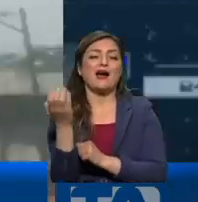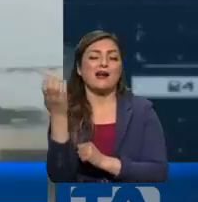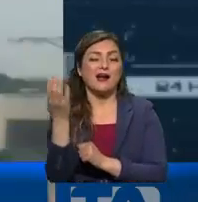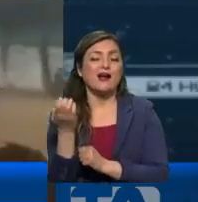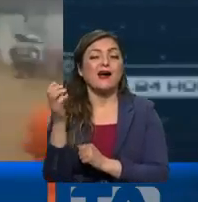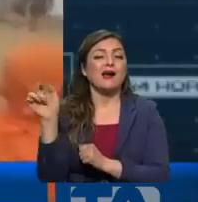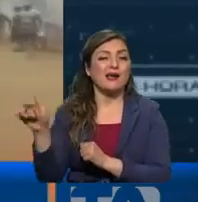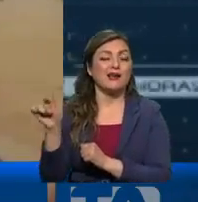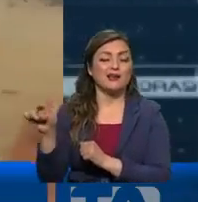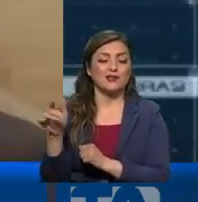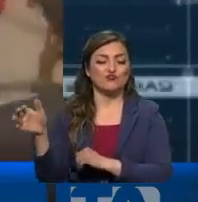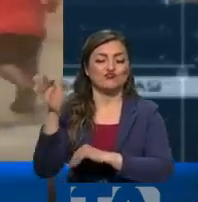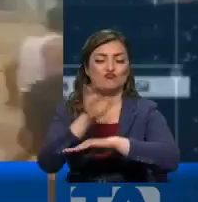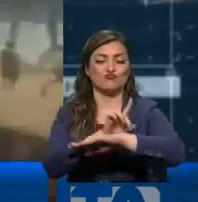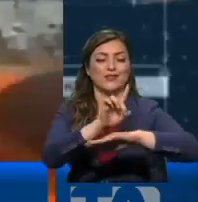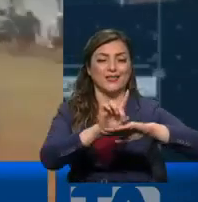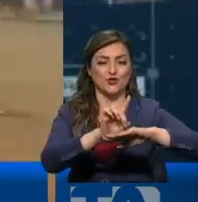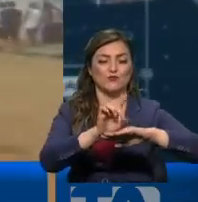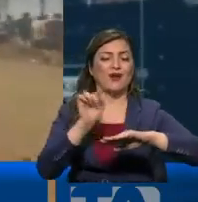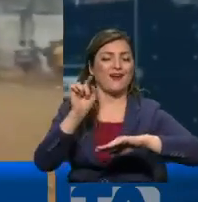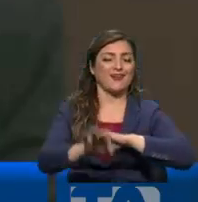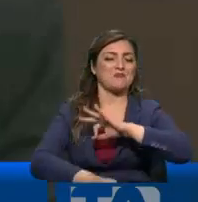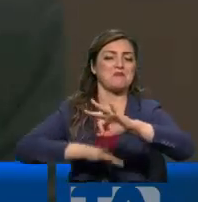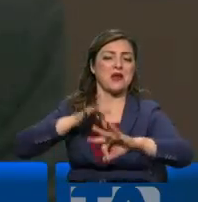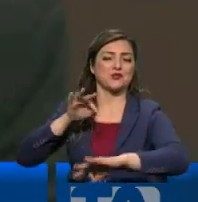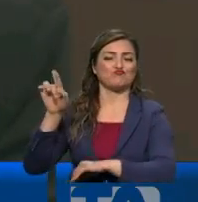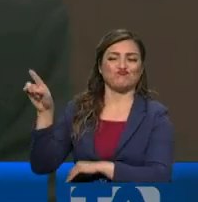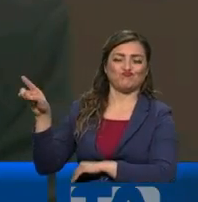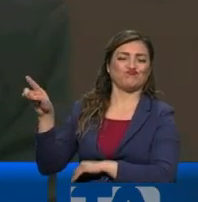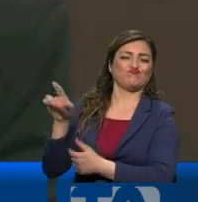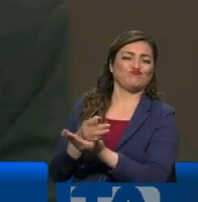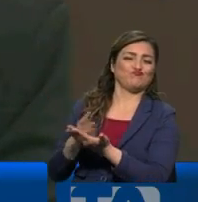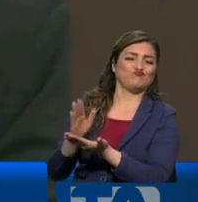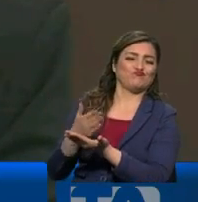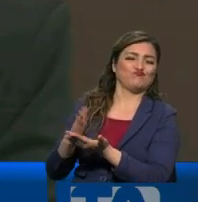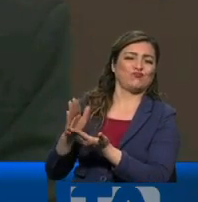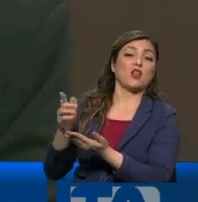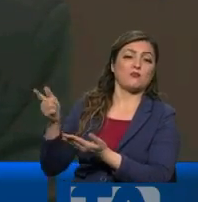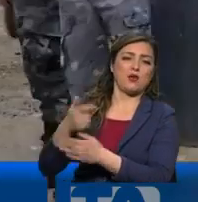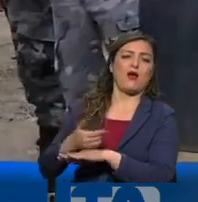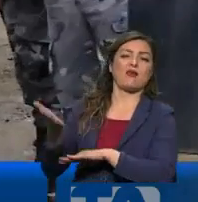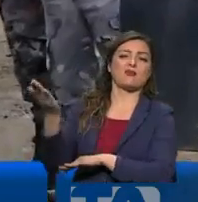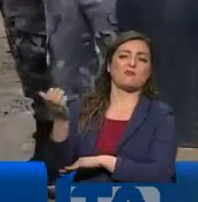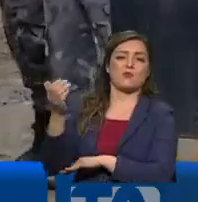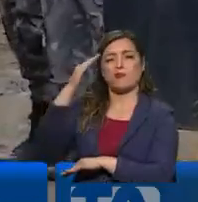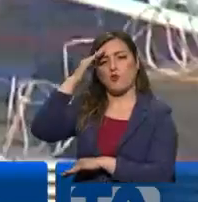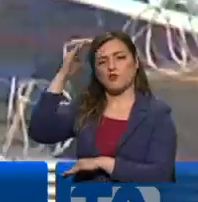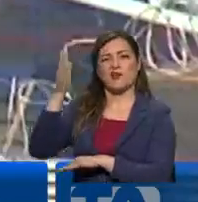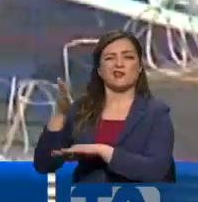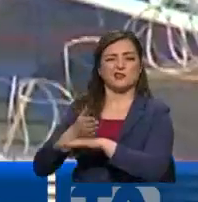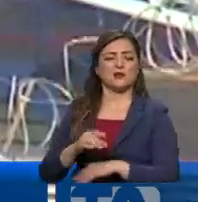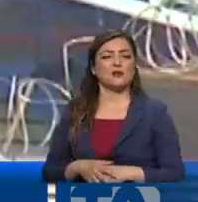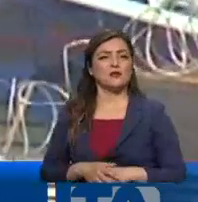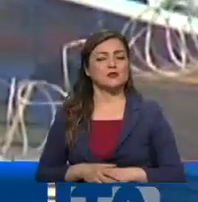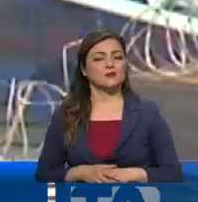libertad, cargo que hasta la semana pasada ostentaba el general de la policía también en servicio pasivo, Edmundo Moncayo. Para dimensionar la crisis